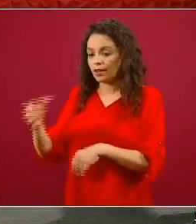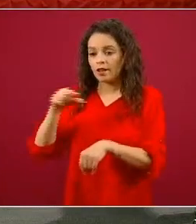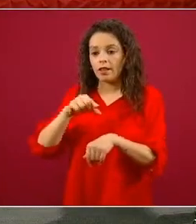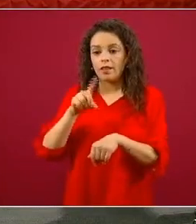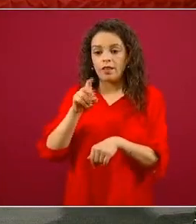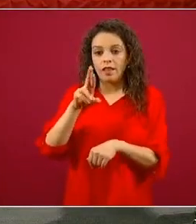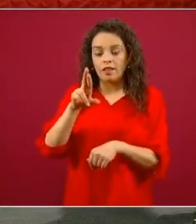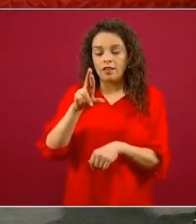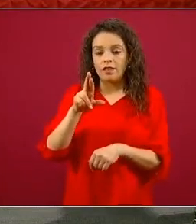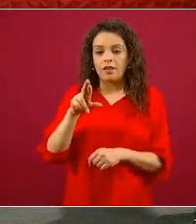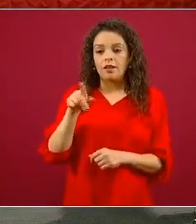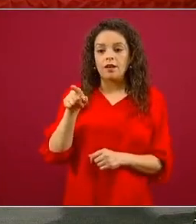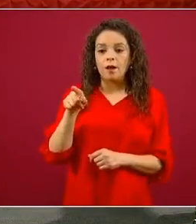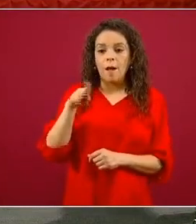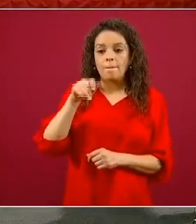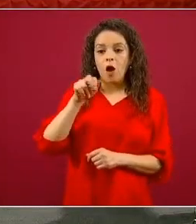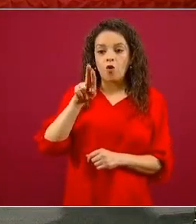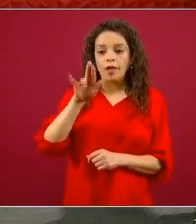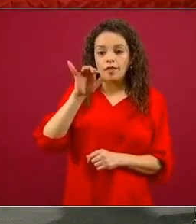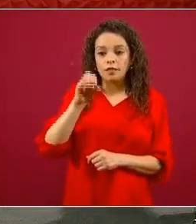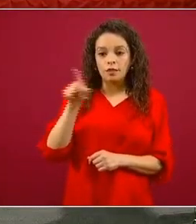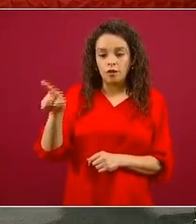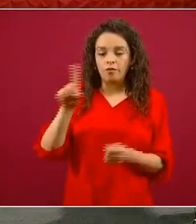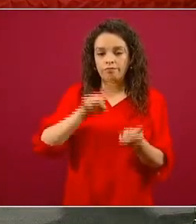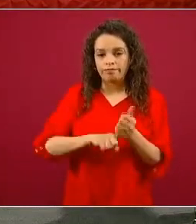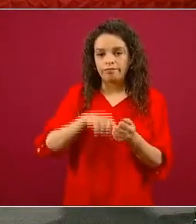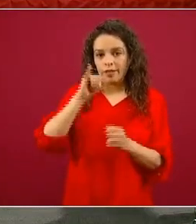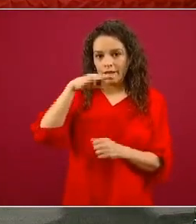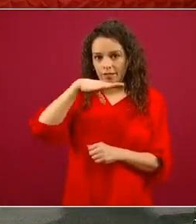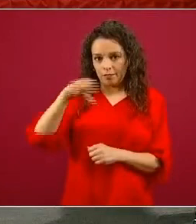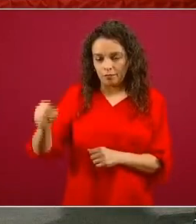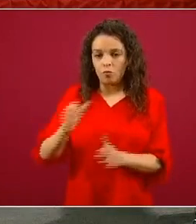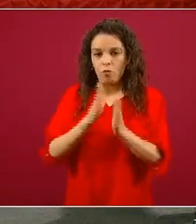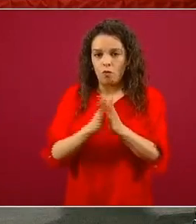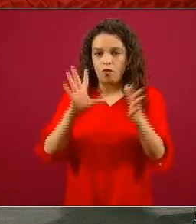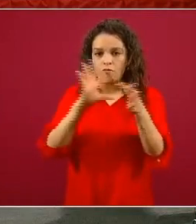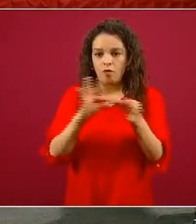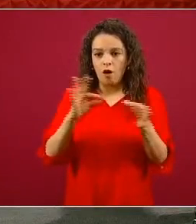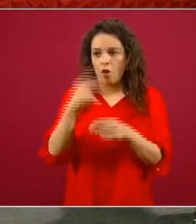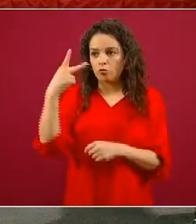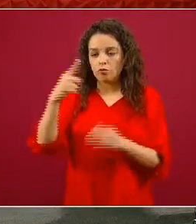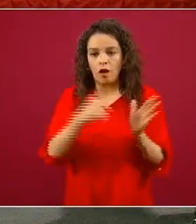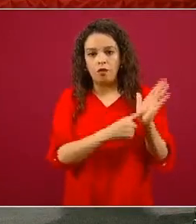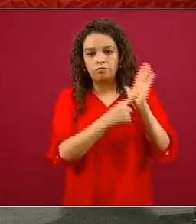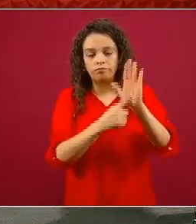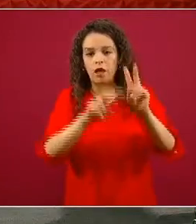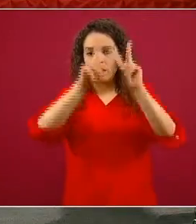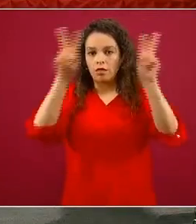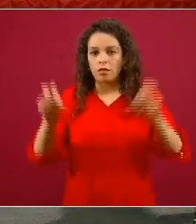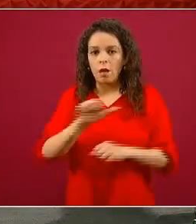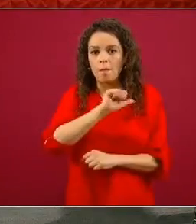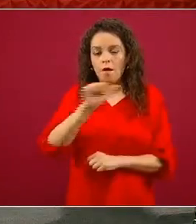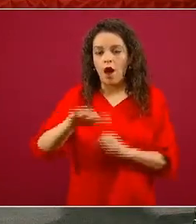director de Prestaciones Económicas y Sociales del Seguro Social, si nos comenta sobre las guarderías.